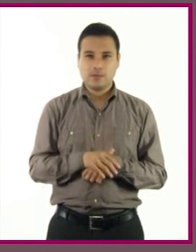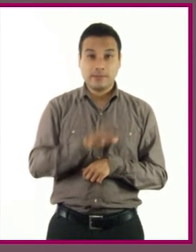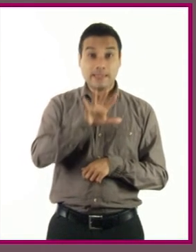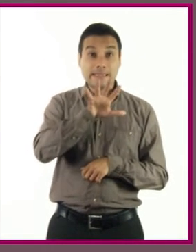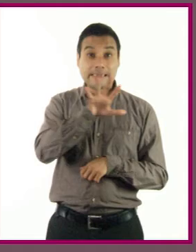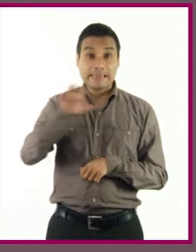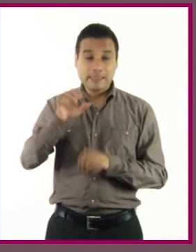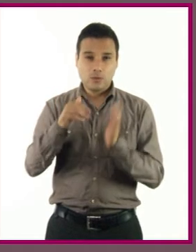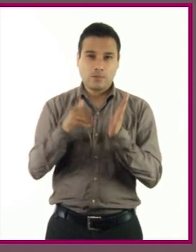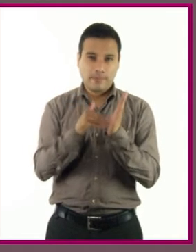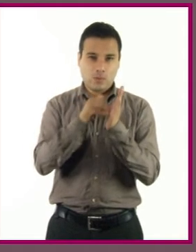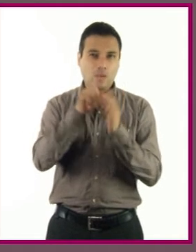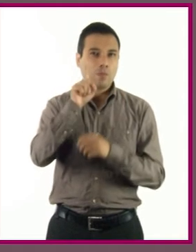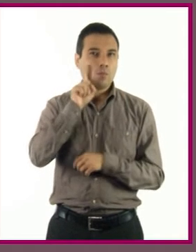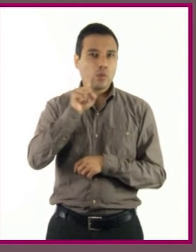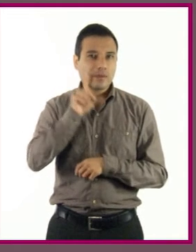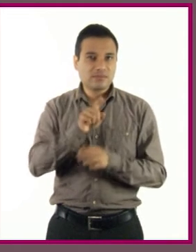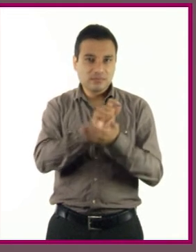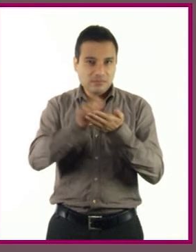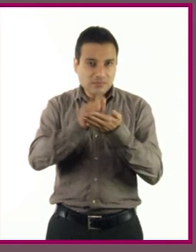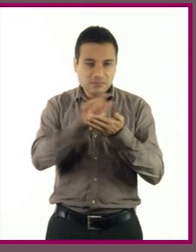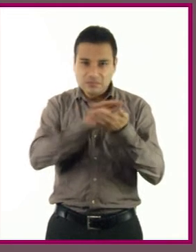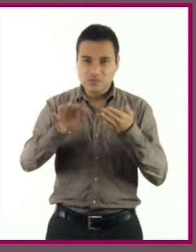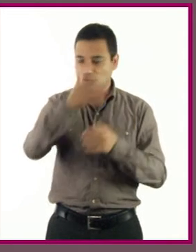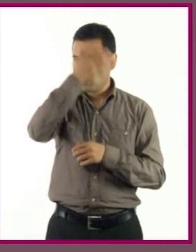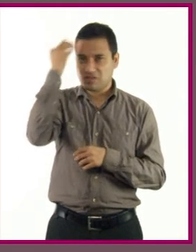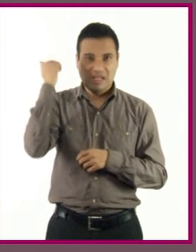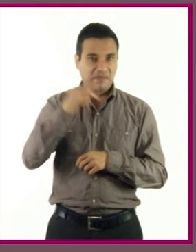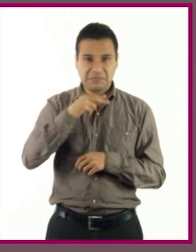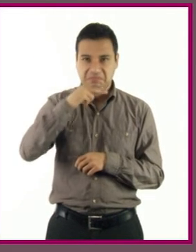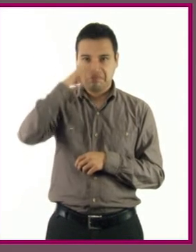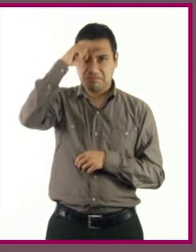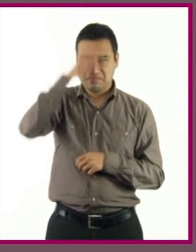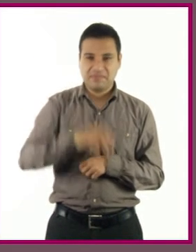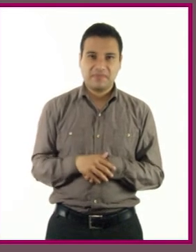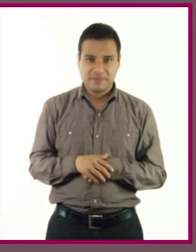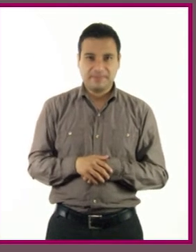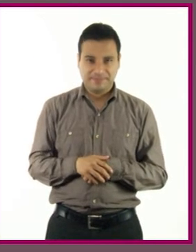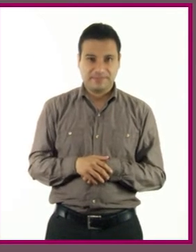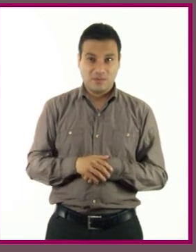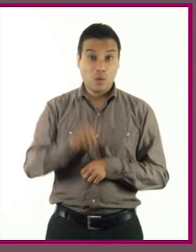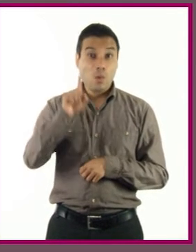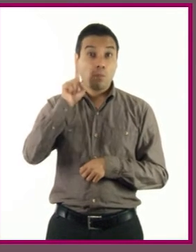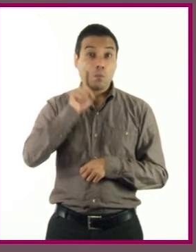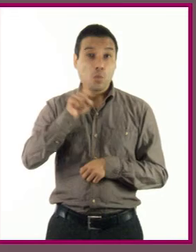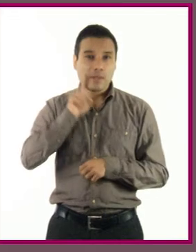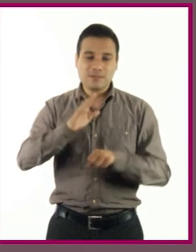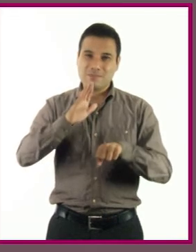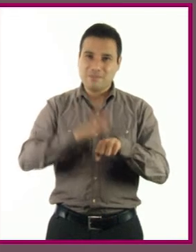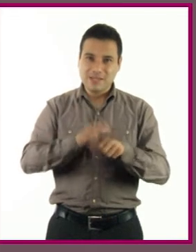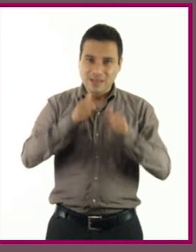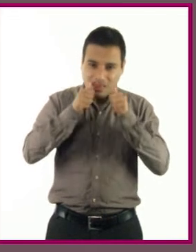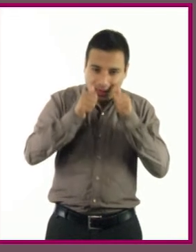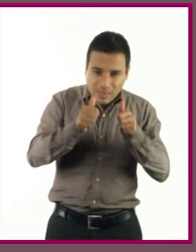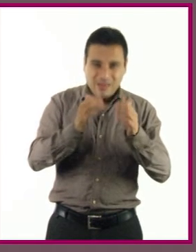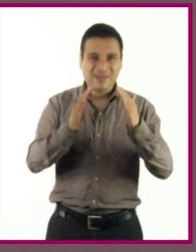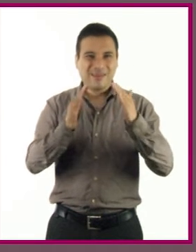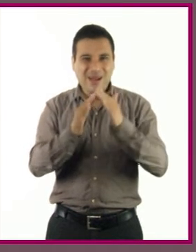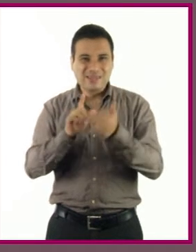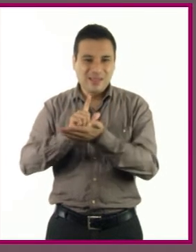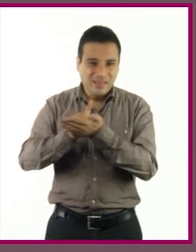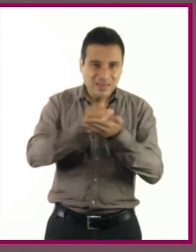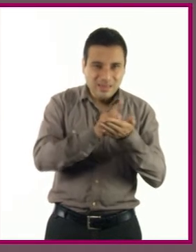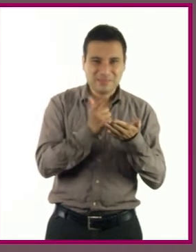de mujeres son analfabetas y dedican 3 veces más tiempo que los hombres a tareas domésticas